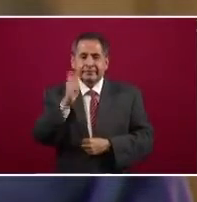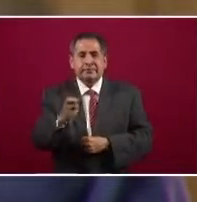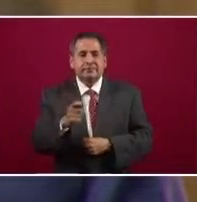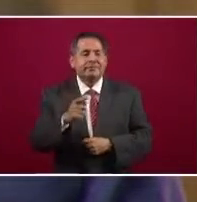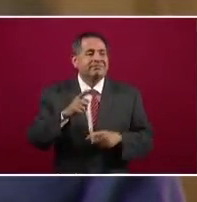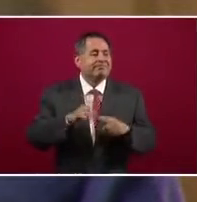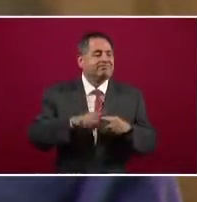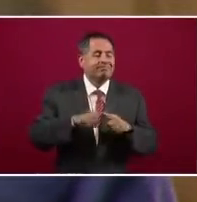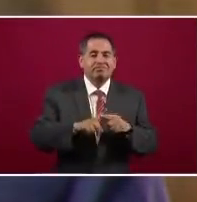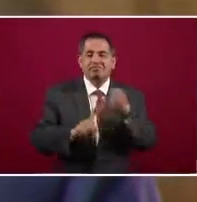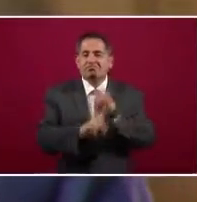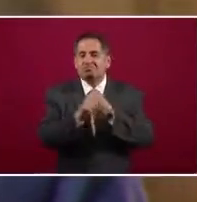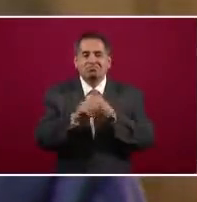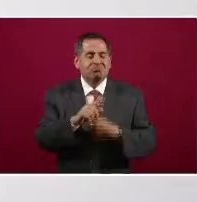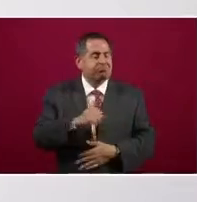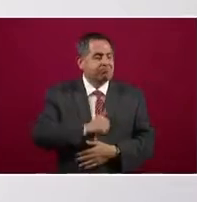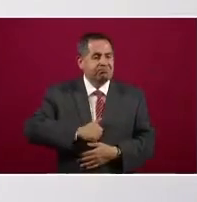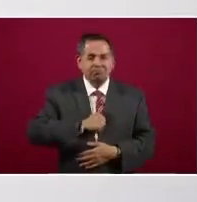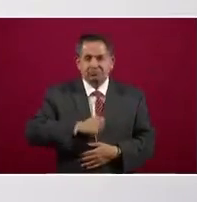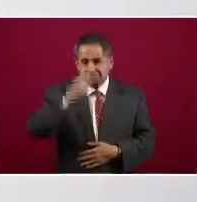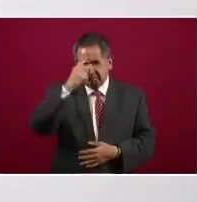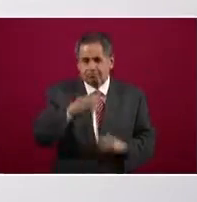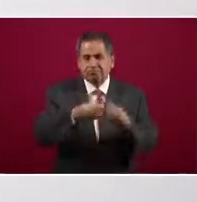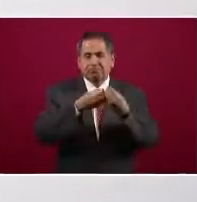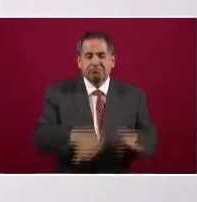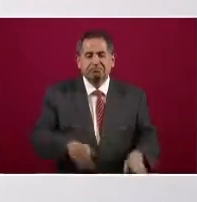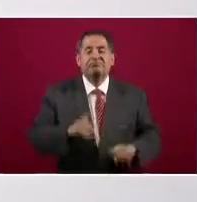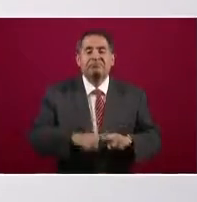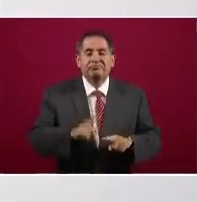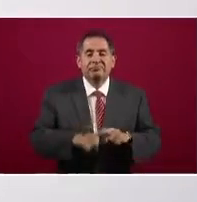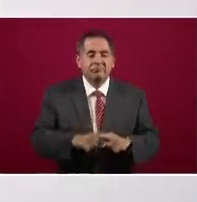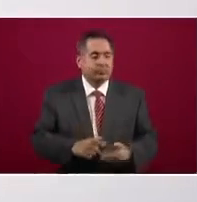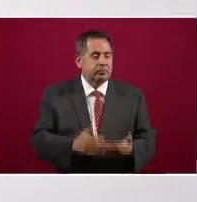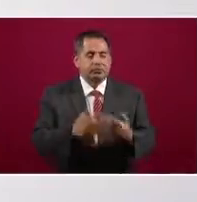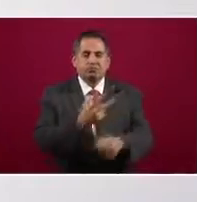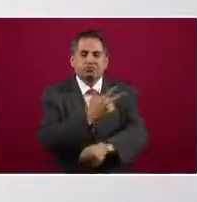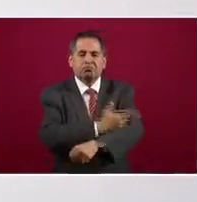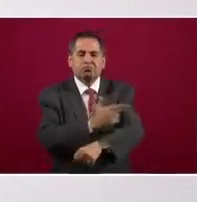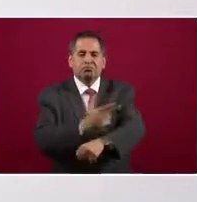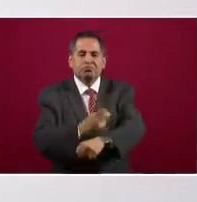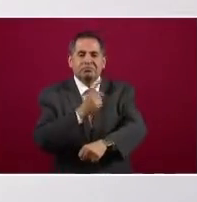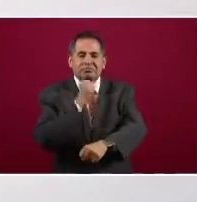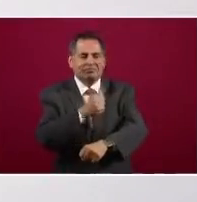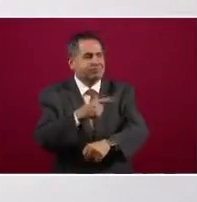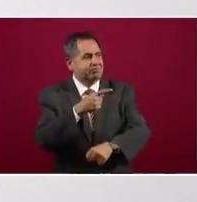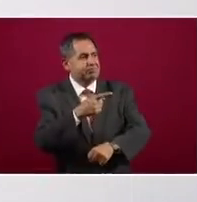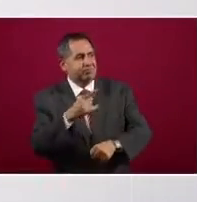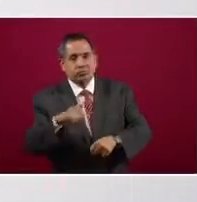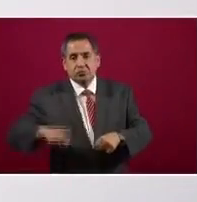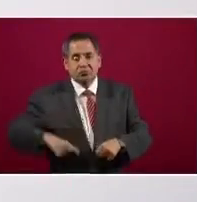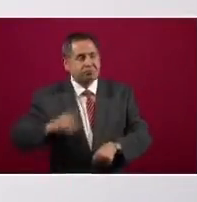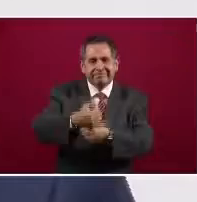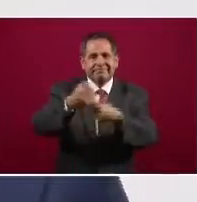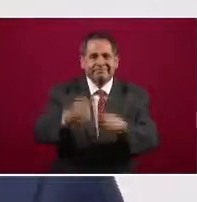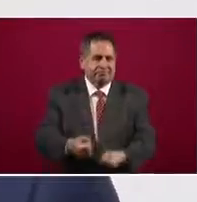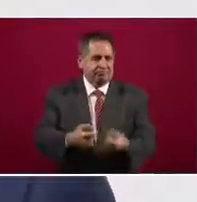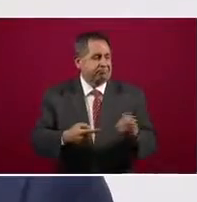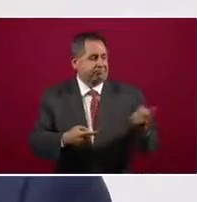de gobierno del presidente Andrés Manuel serán cruciales para definir el rumbo del país, ya que dependiendo de las acciones que se tomen, se